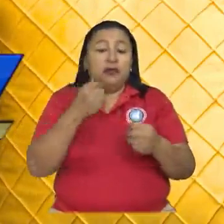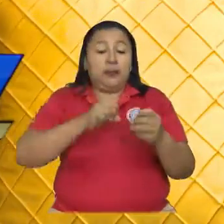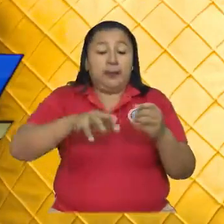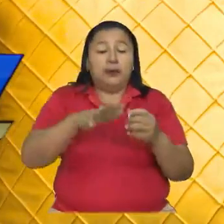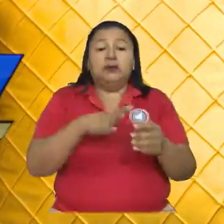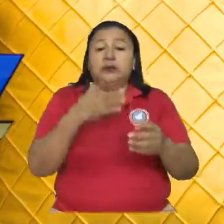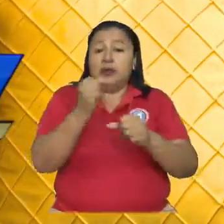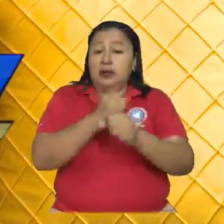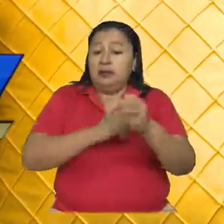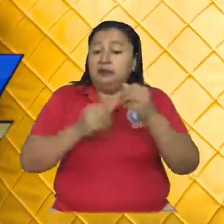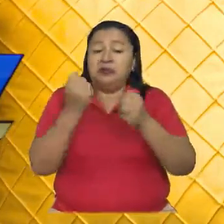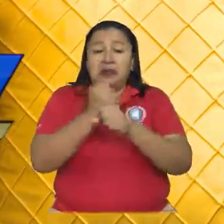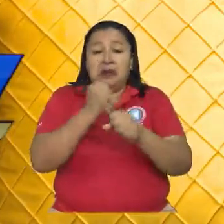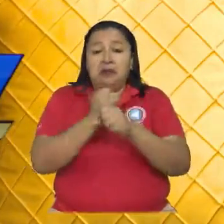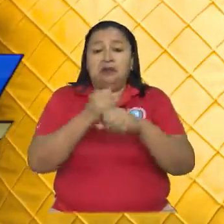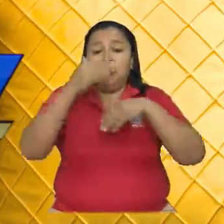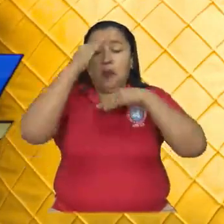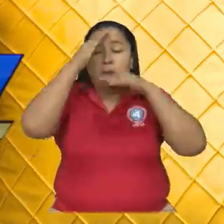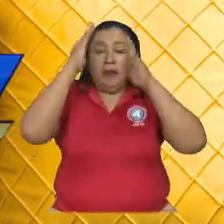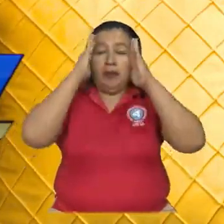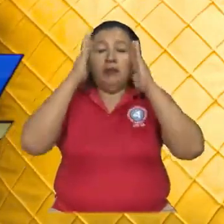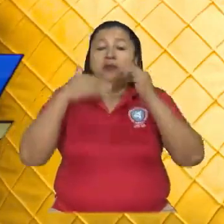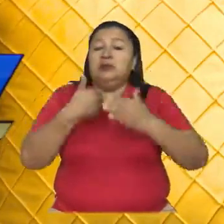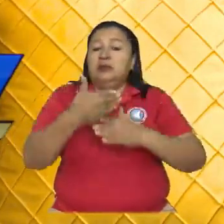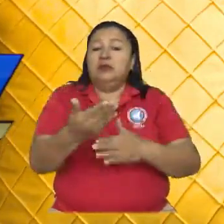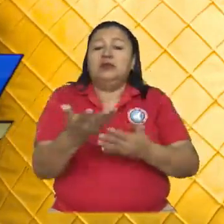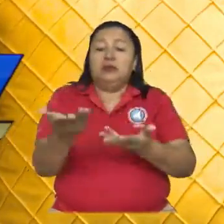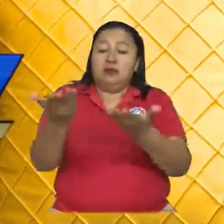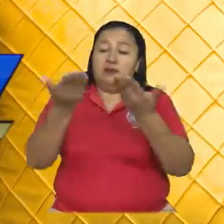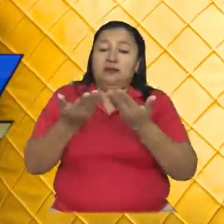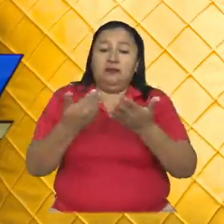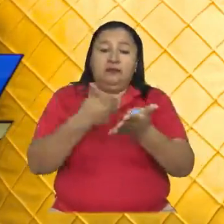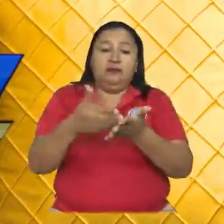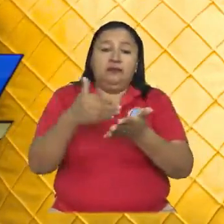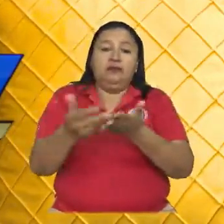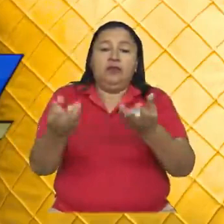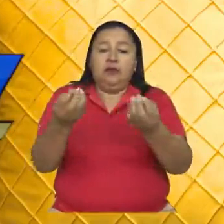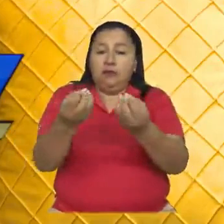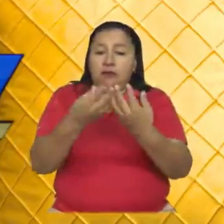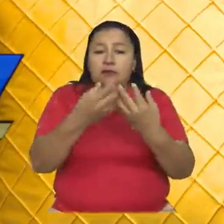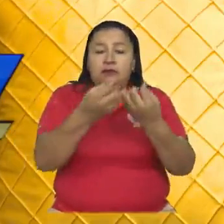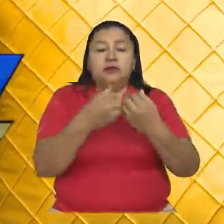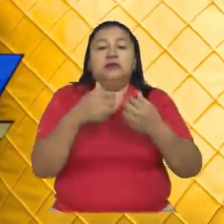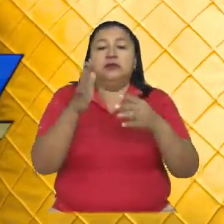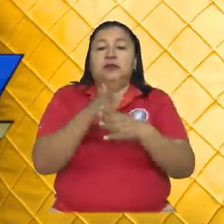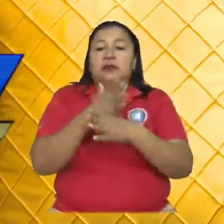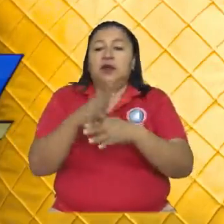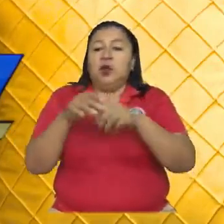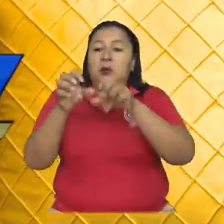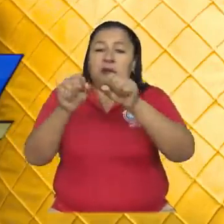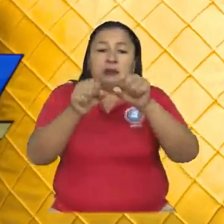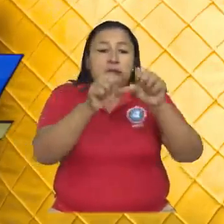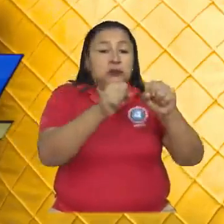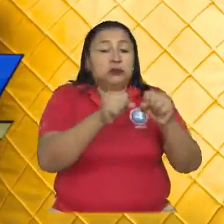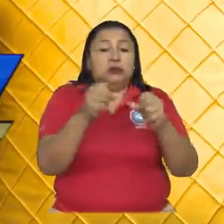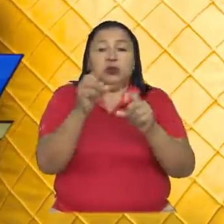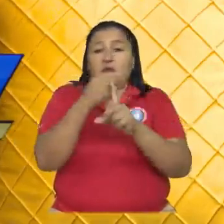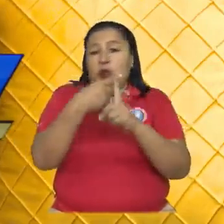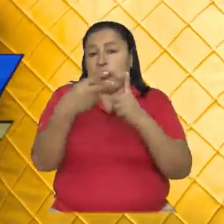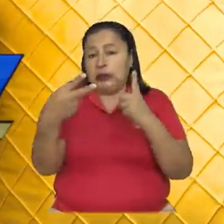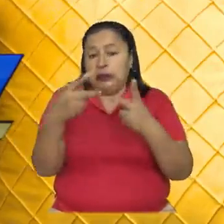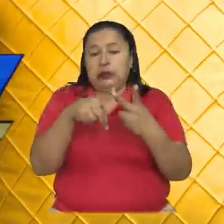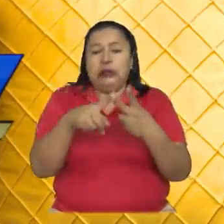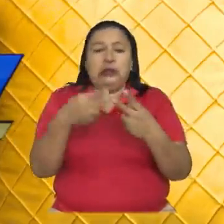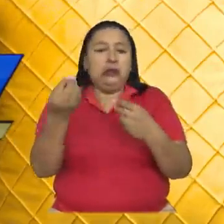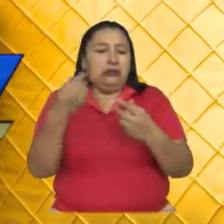compartir con el sector privado, que son los que al final nos facilitan también la información en cuanto a la ocupación hotelera, en cuanto a las